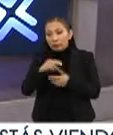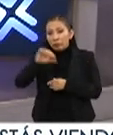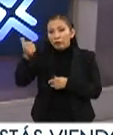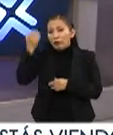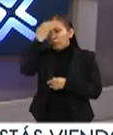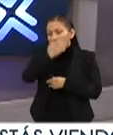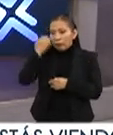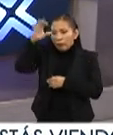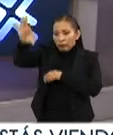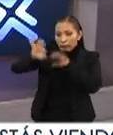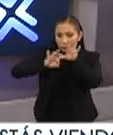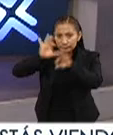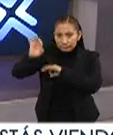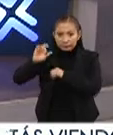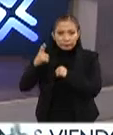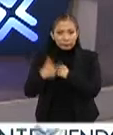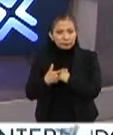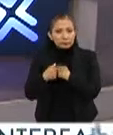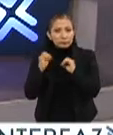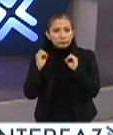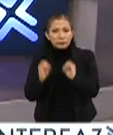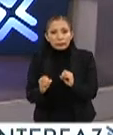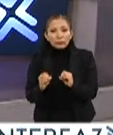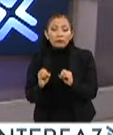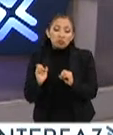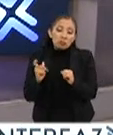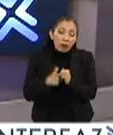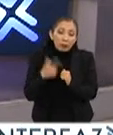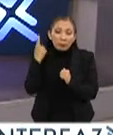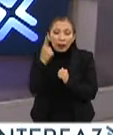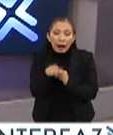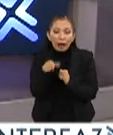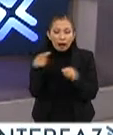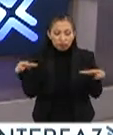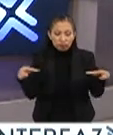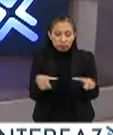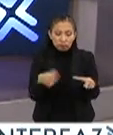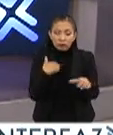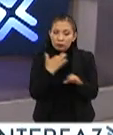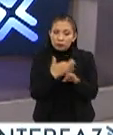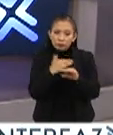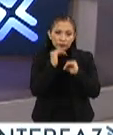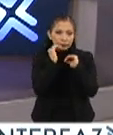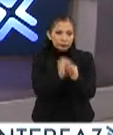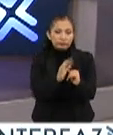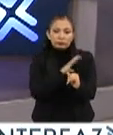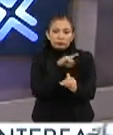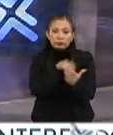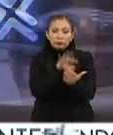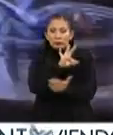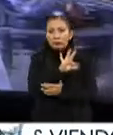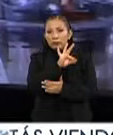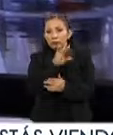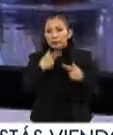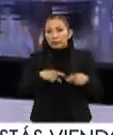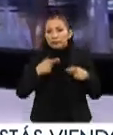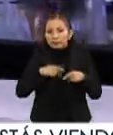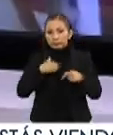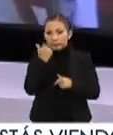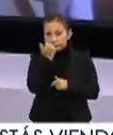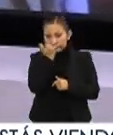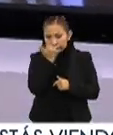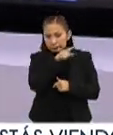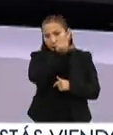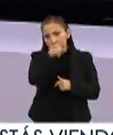a un examen quizá o alguna selección, pero por el momento solamente hay lugar para 40 personas